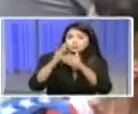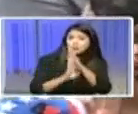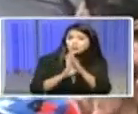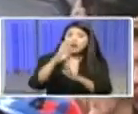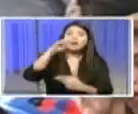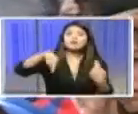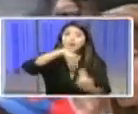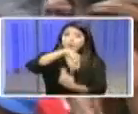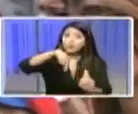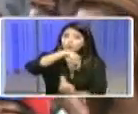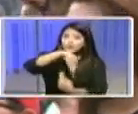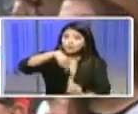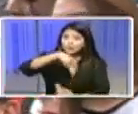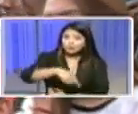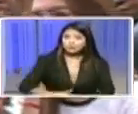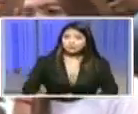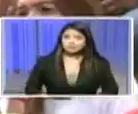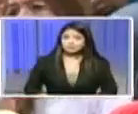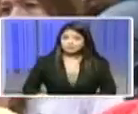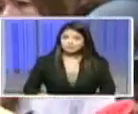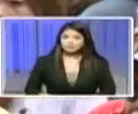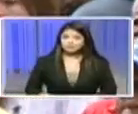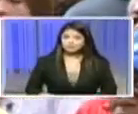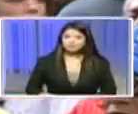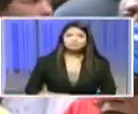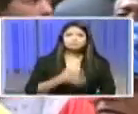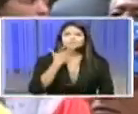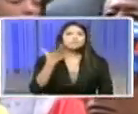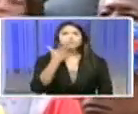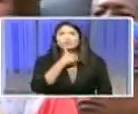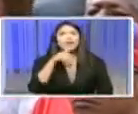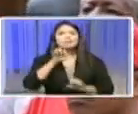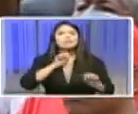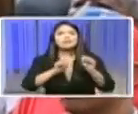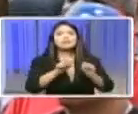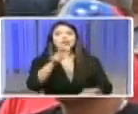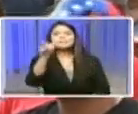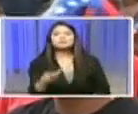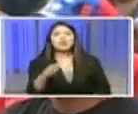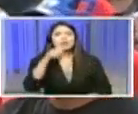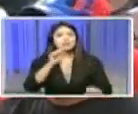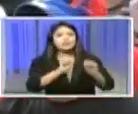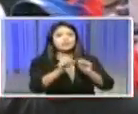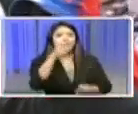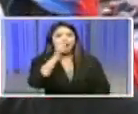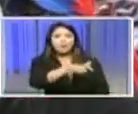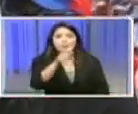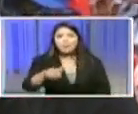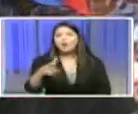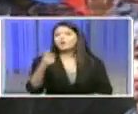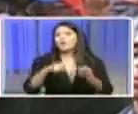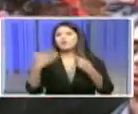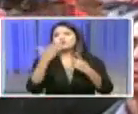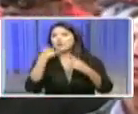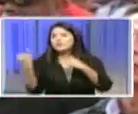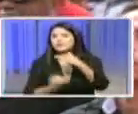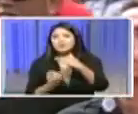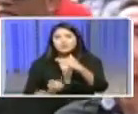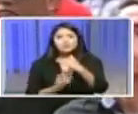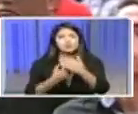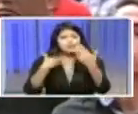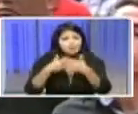de la revolución, y no tuviera quien defendiera al pueblo, ni hubiera instituciones